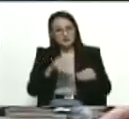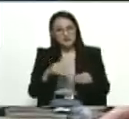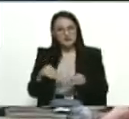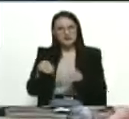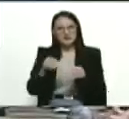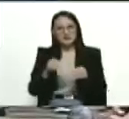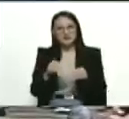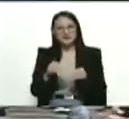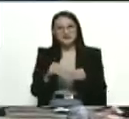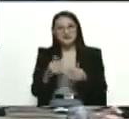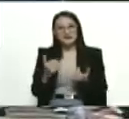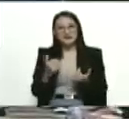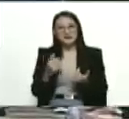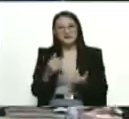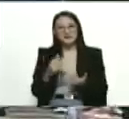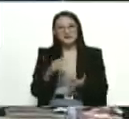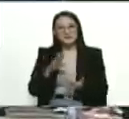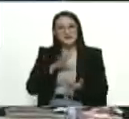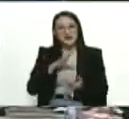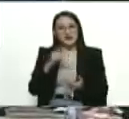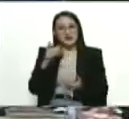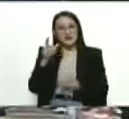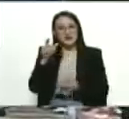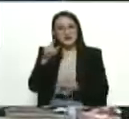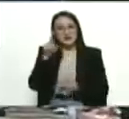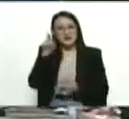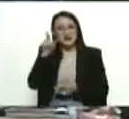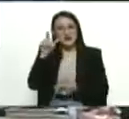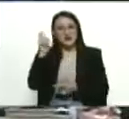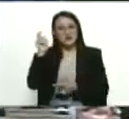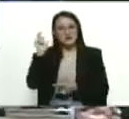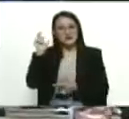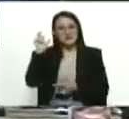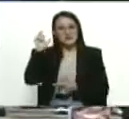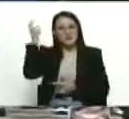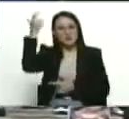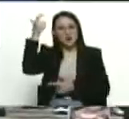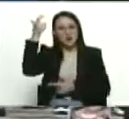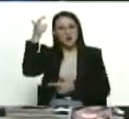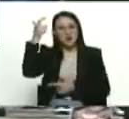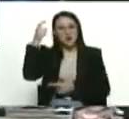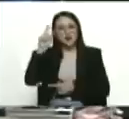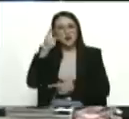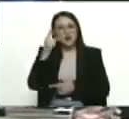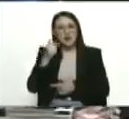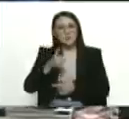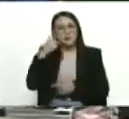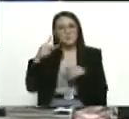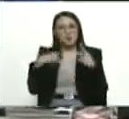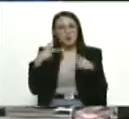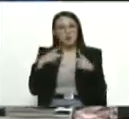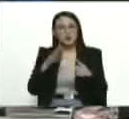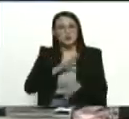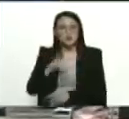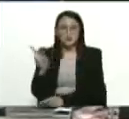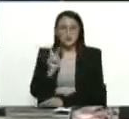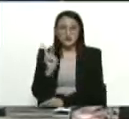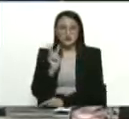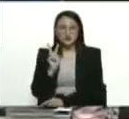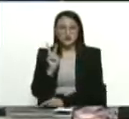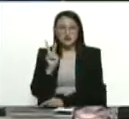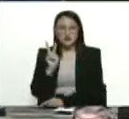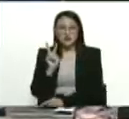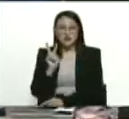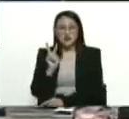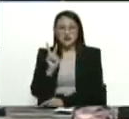tierras de los arrozales de Calabozo, de la ciudad productiva, una de las ciudades más productivas de Venezuela, Calabozo,